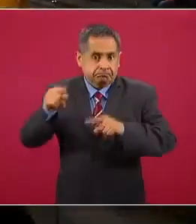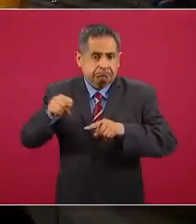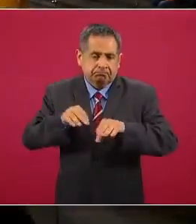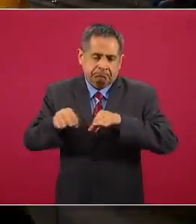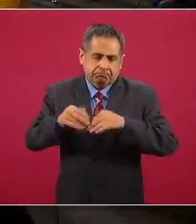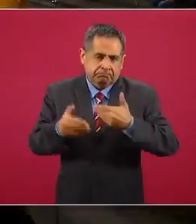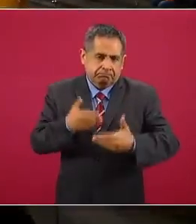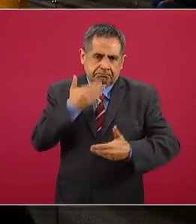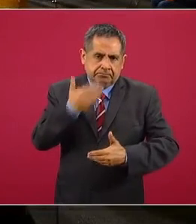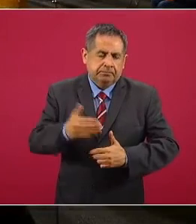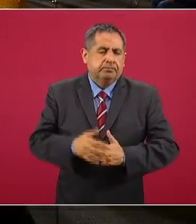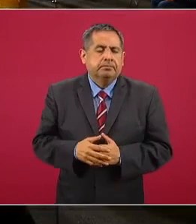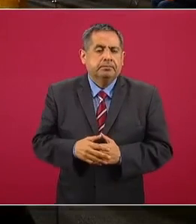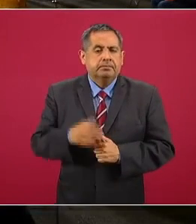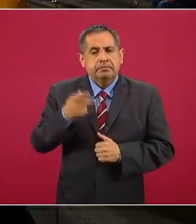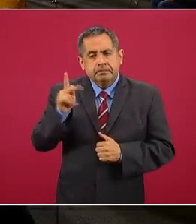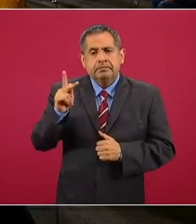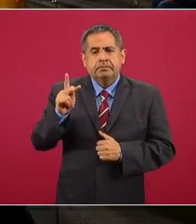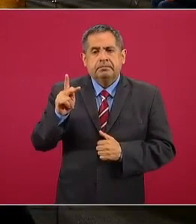Más sin embargo,